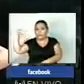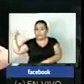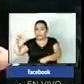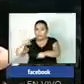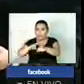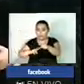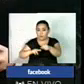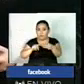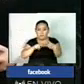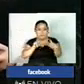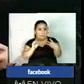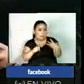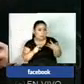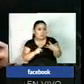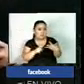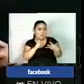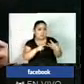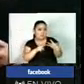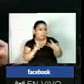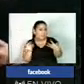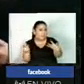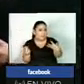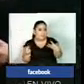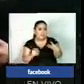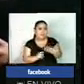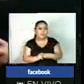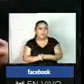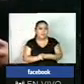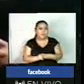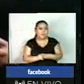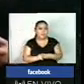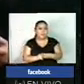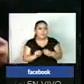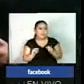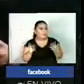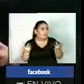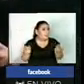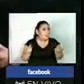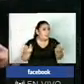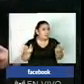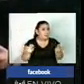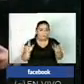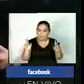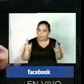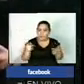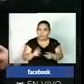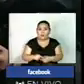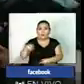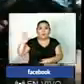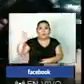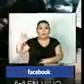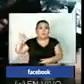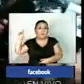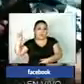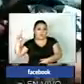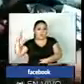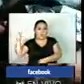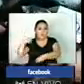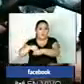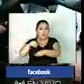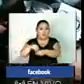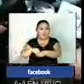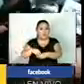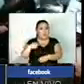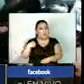millones para estar por el Banco de Desarrollo Local. Nosotros queremos